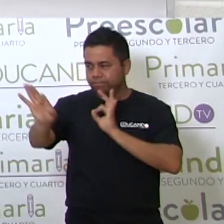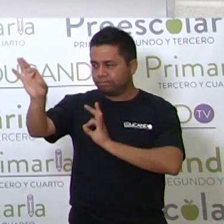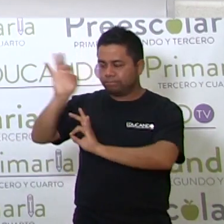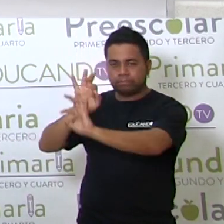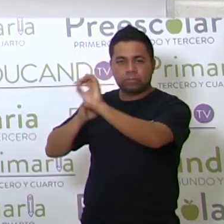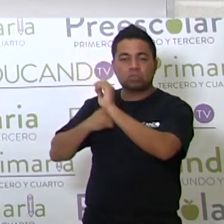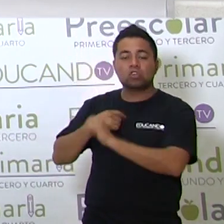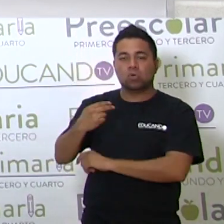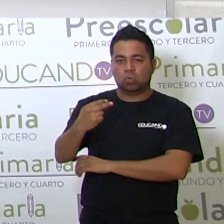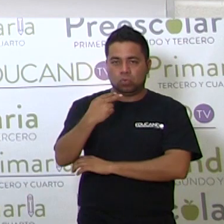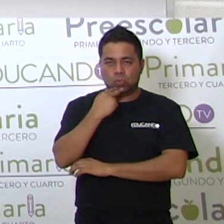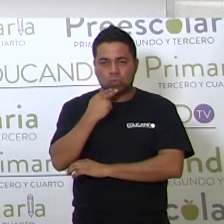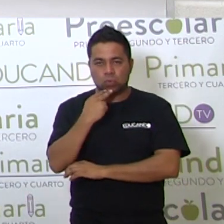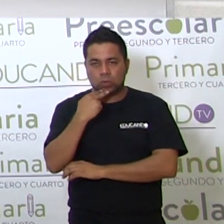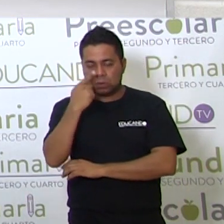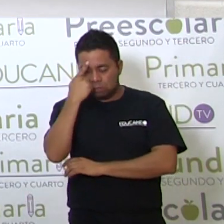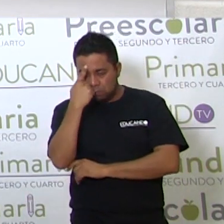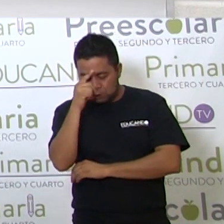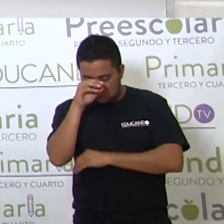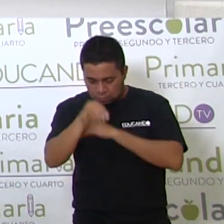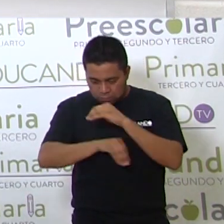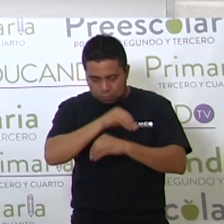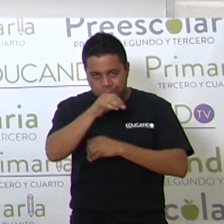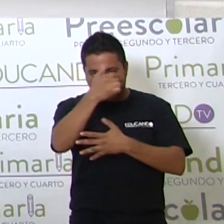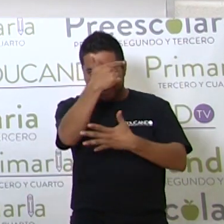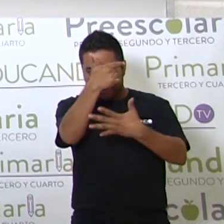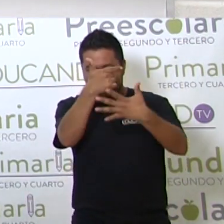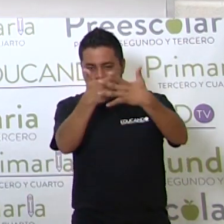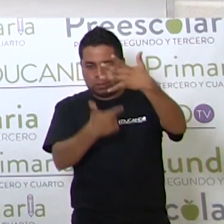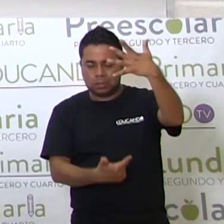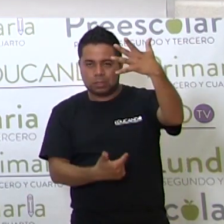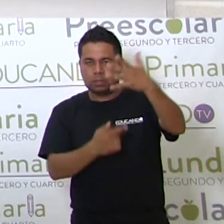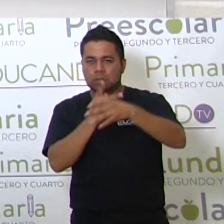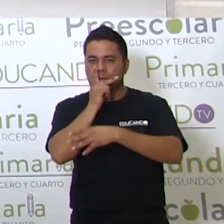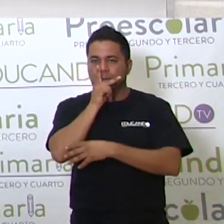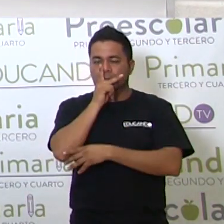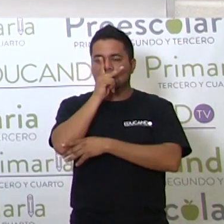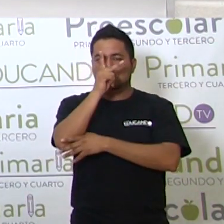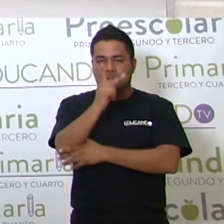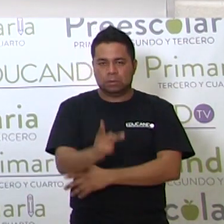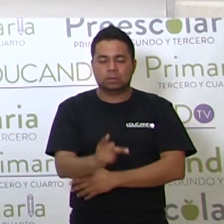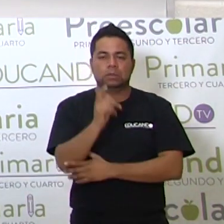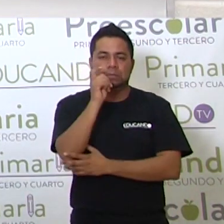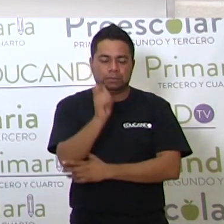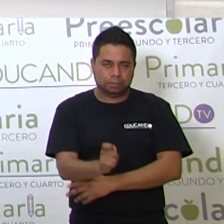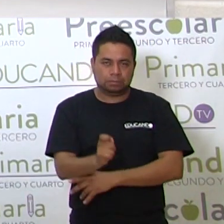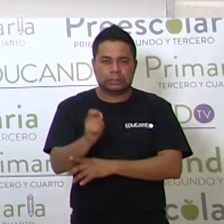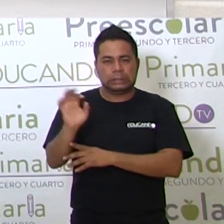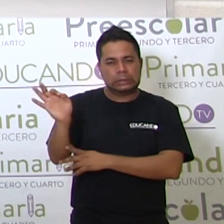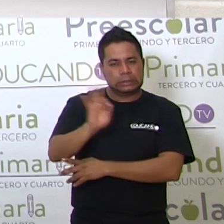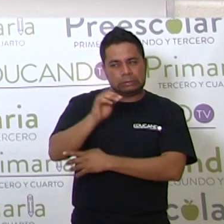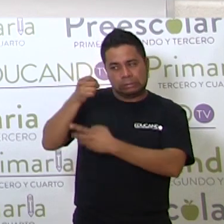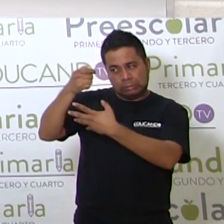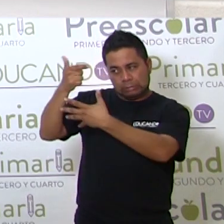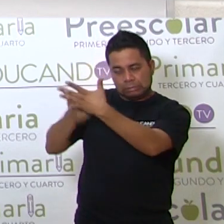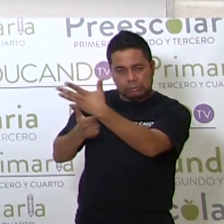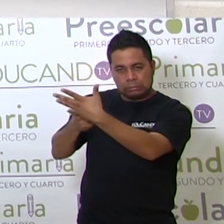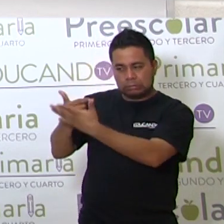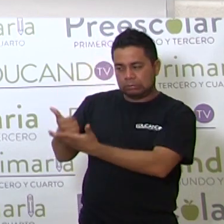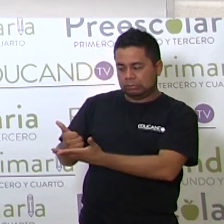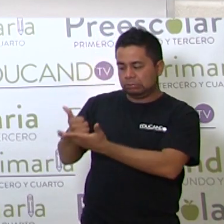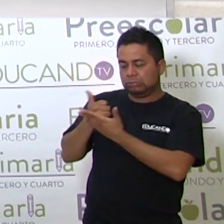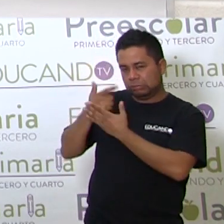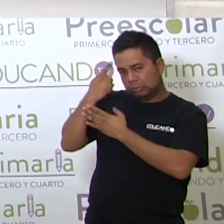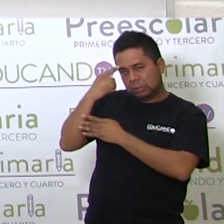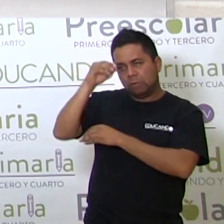utilizar para construir un listado de palabras que posiblemente me ayuden a construir